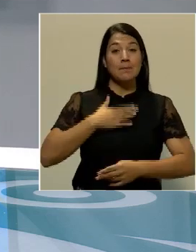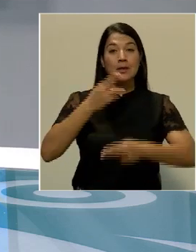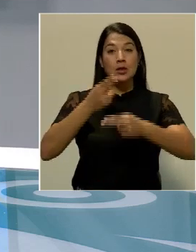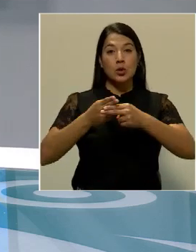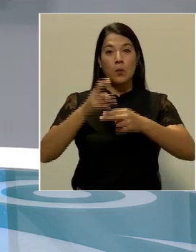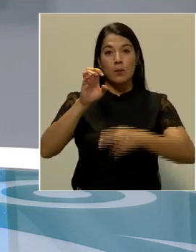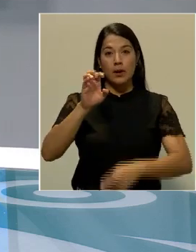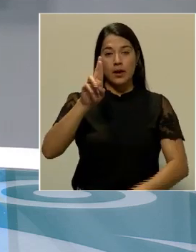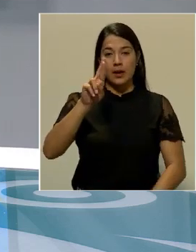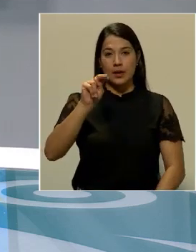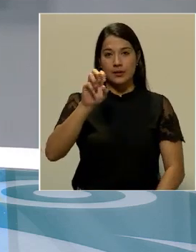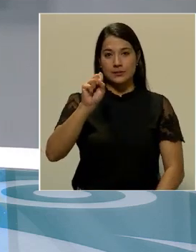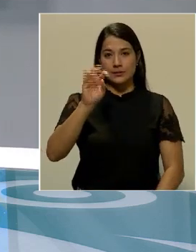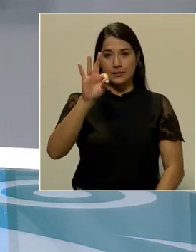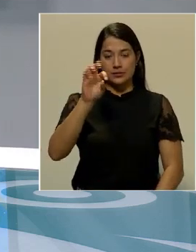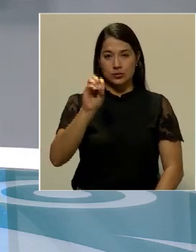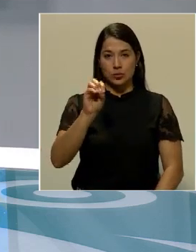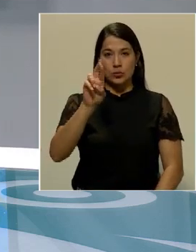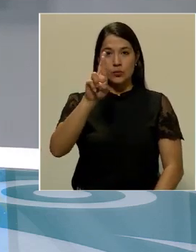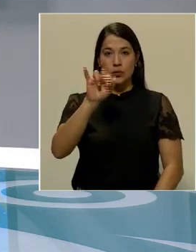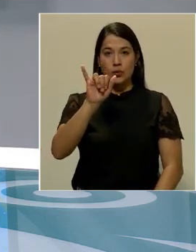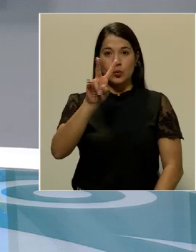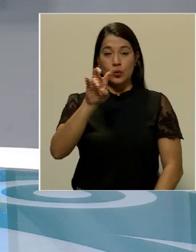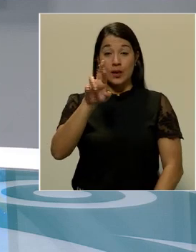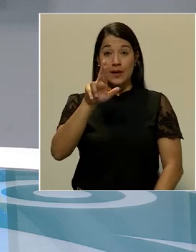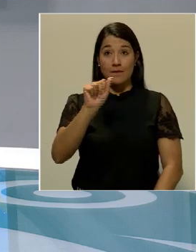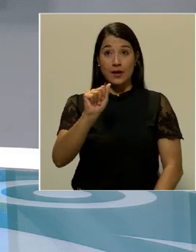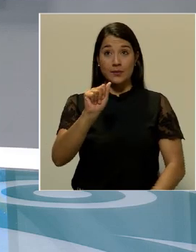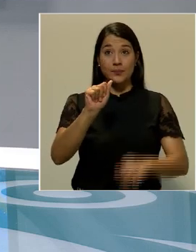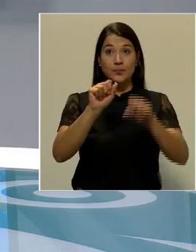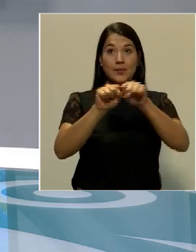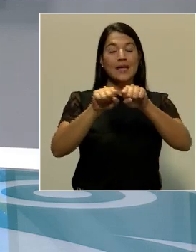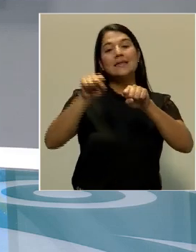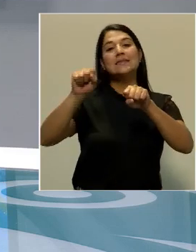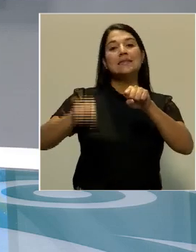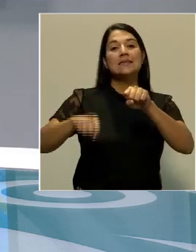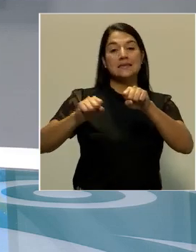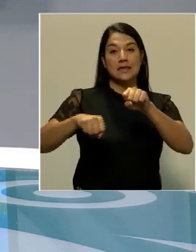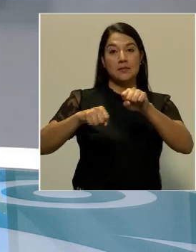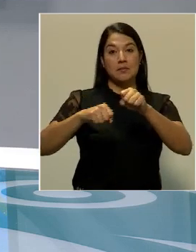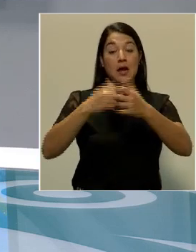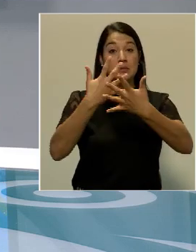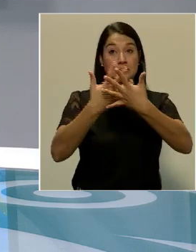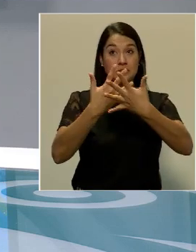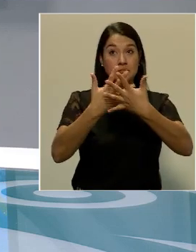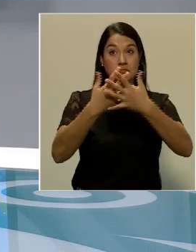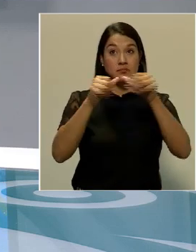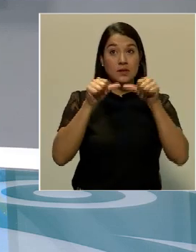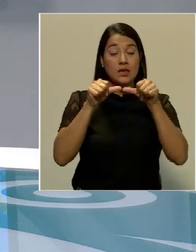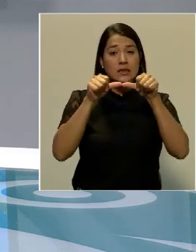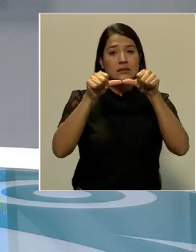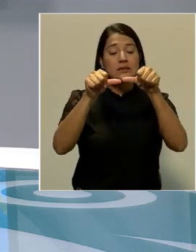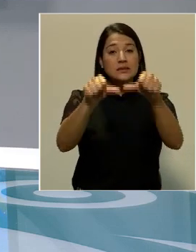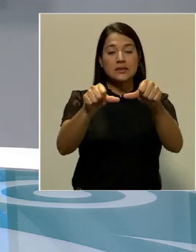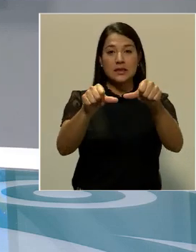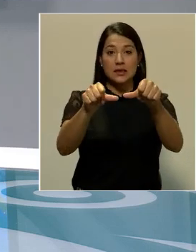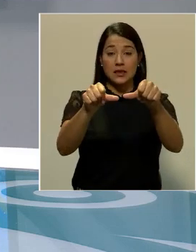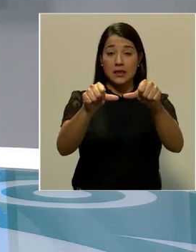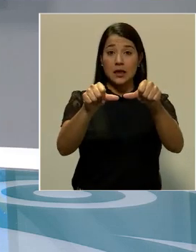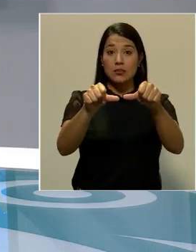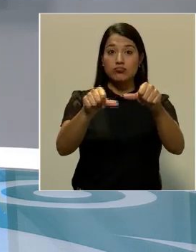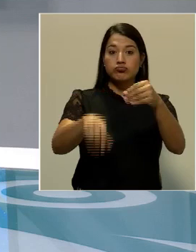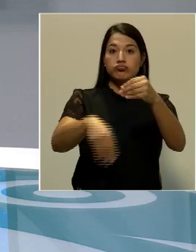Soy Ernesto Rivera. El sistema penitenciario sigue registrando